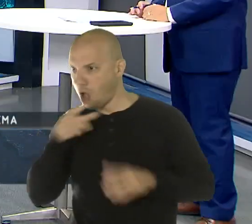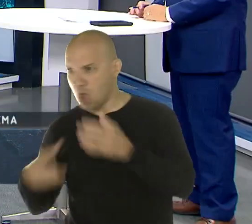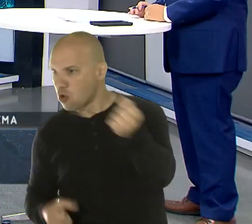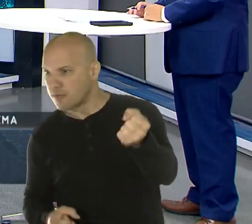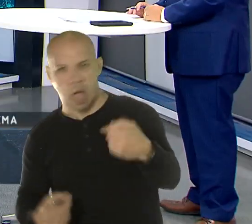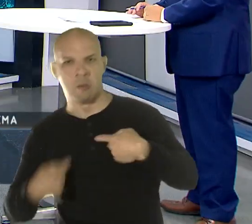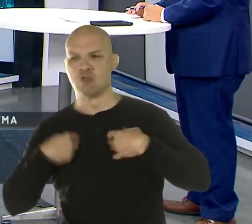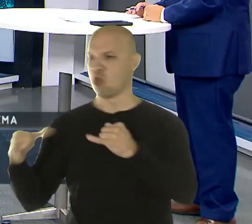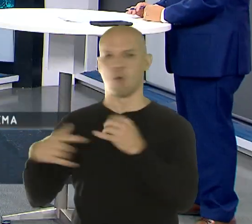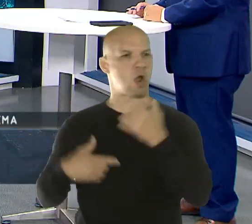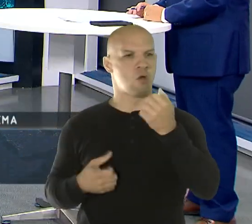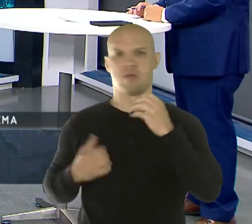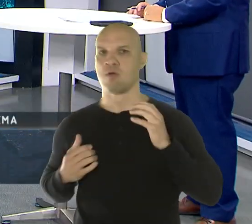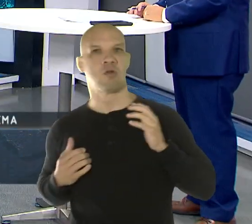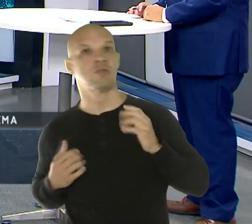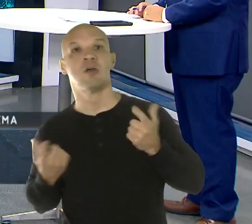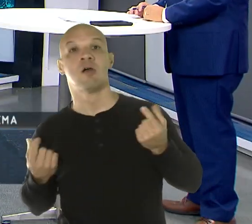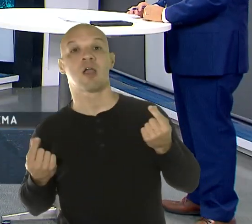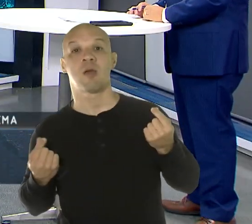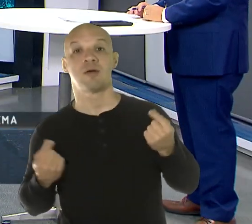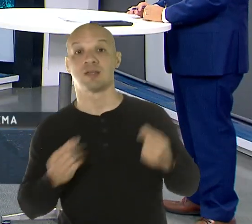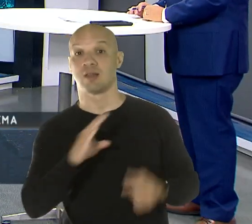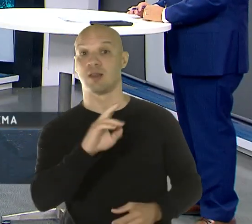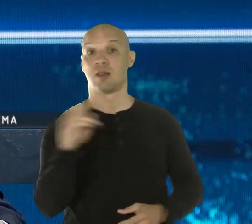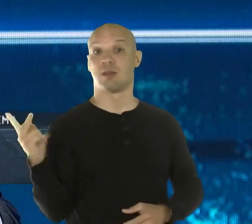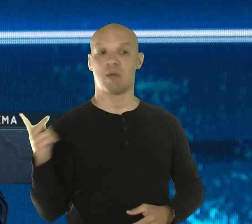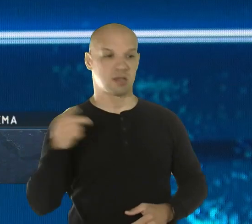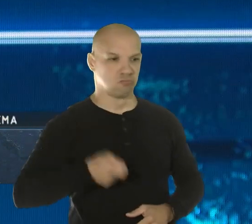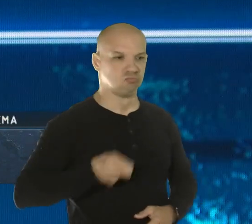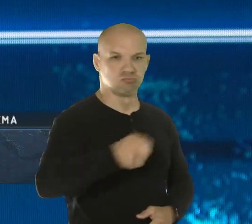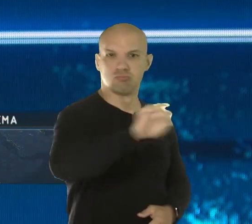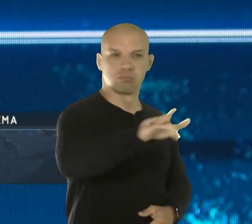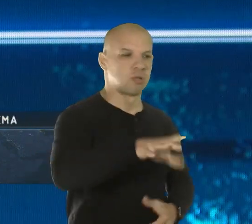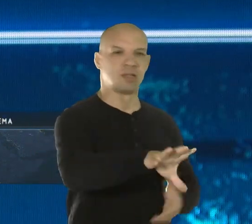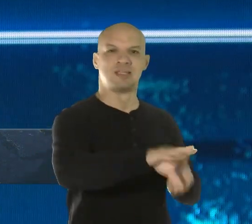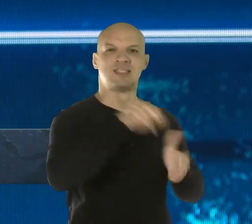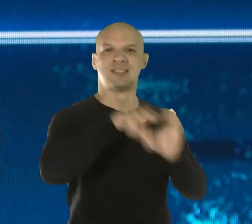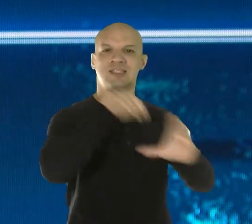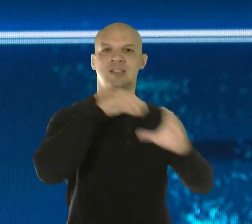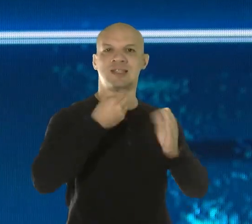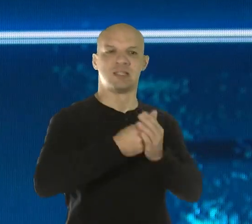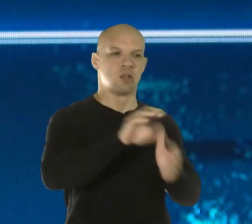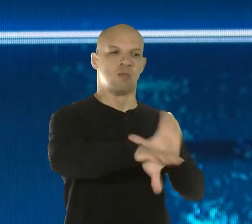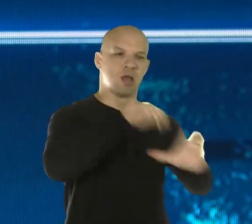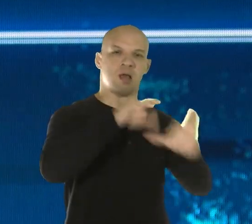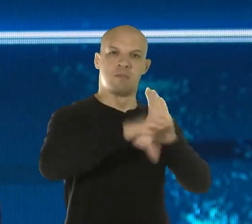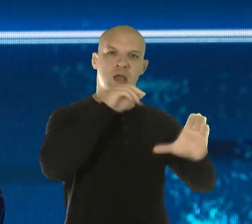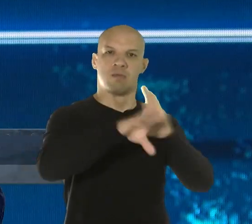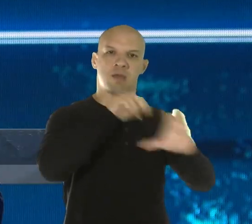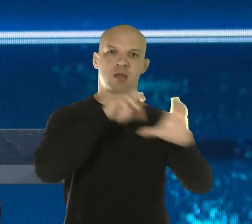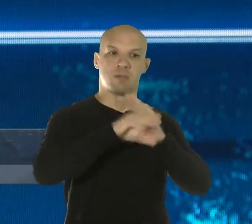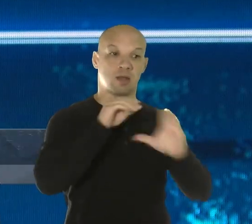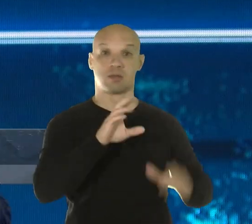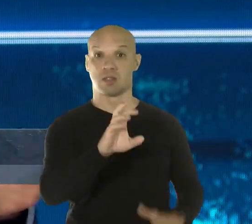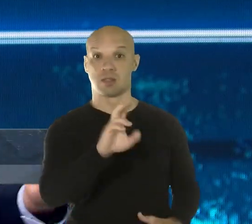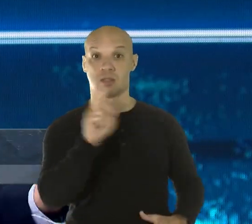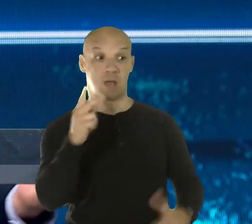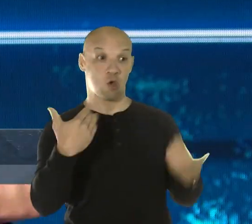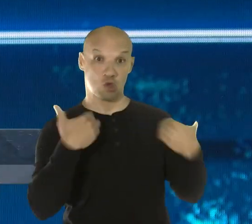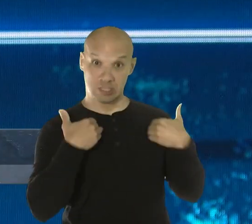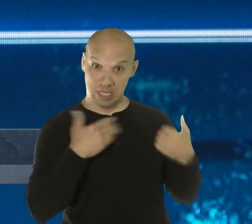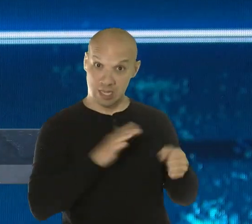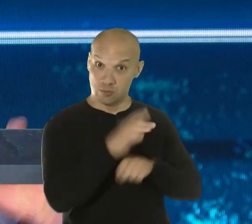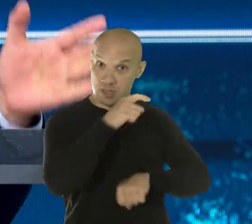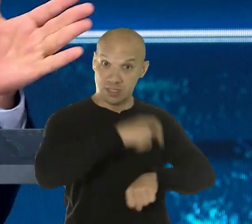a querer ir todos al banco para sacar nuestro dinero en la ATH, para sacar nuestros depósitos, y el banco no va a tener suficiente liquidez